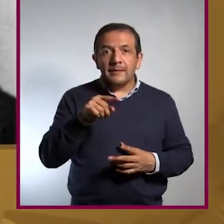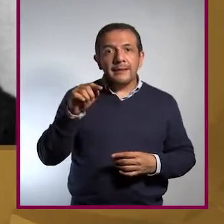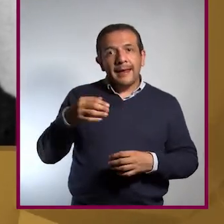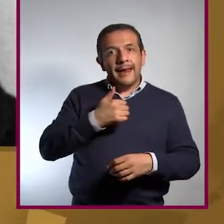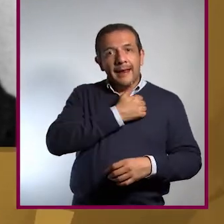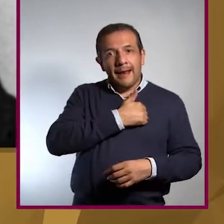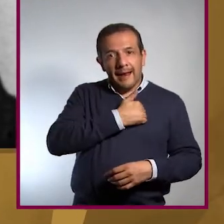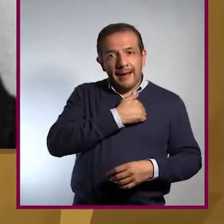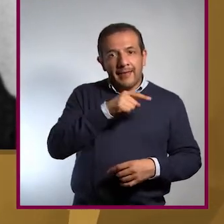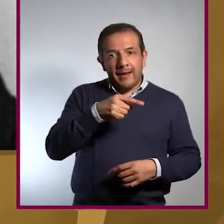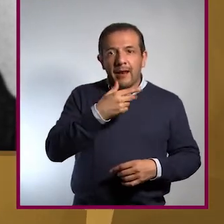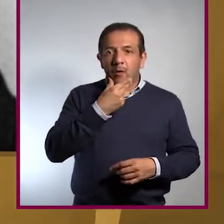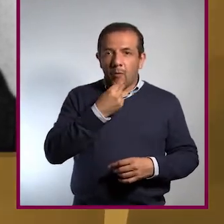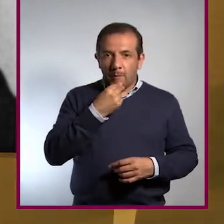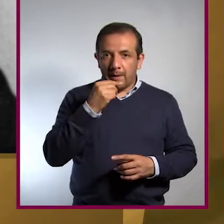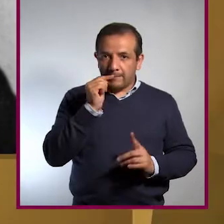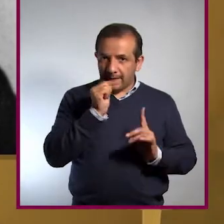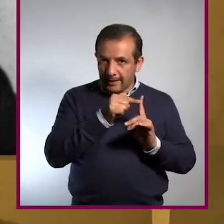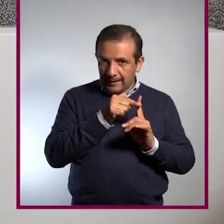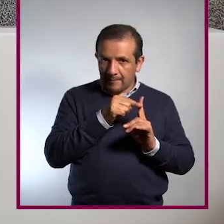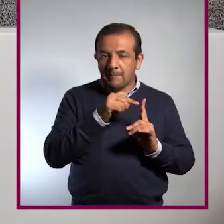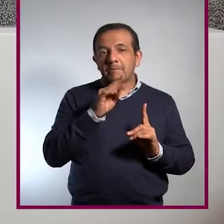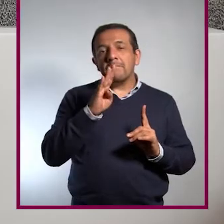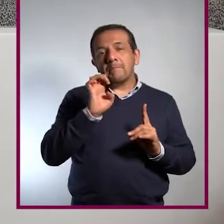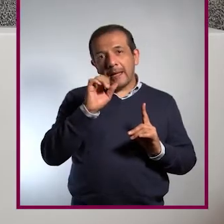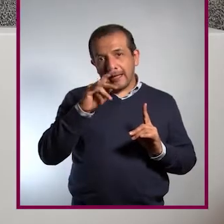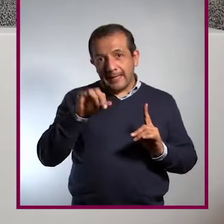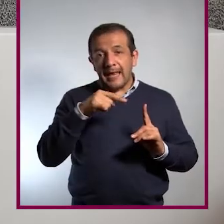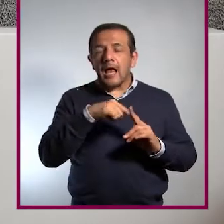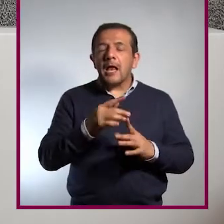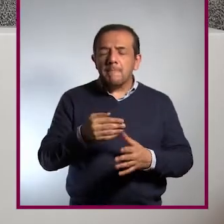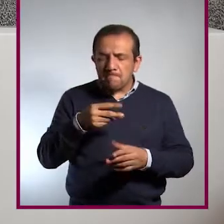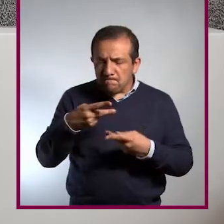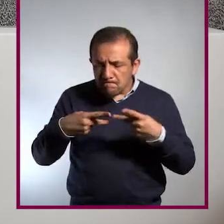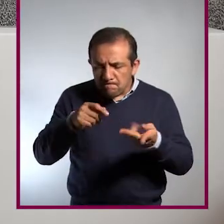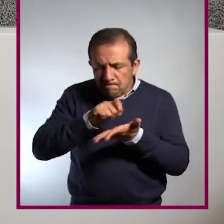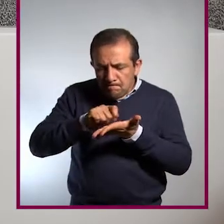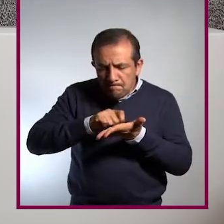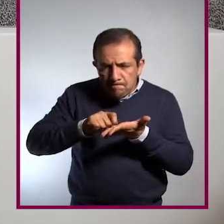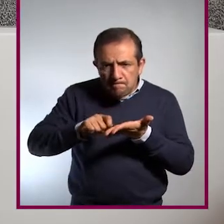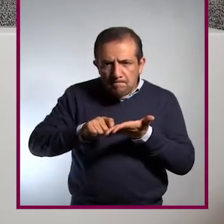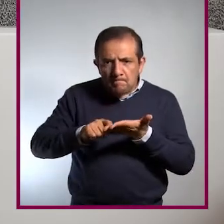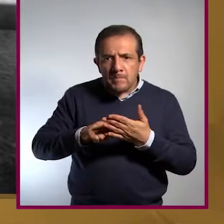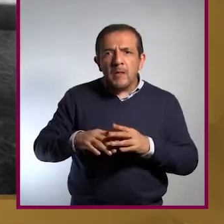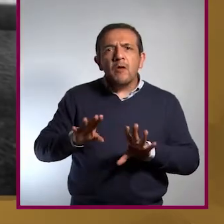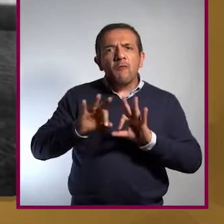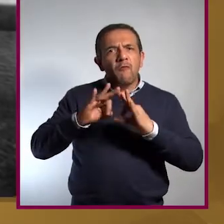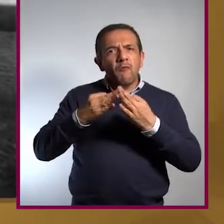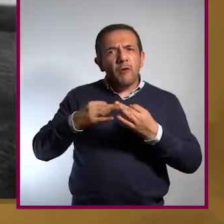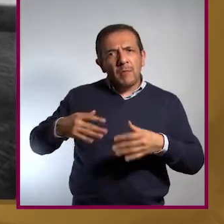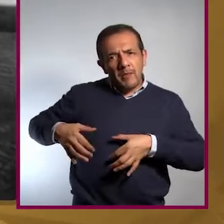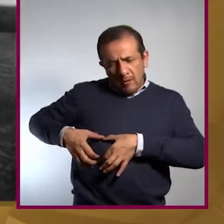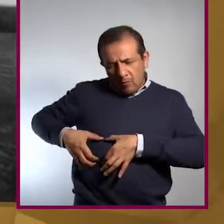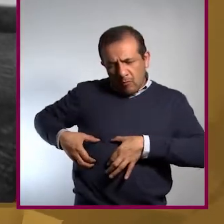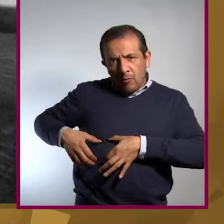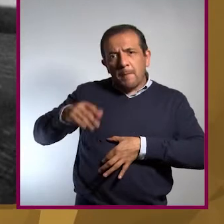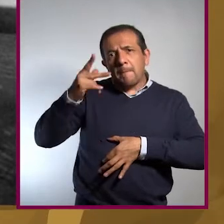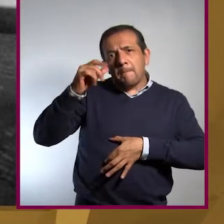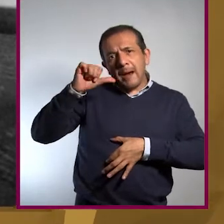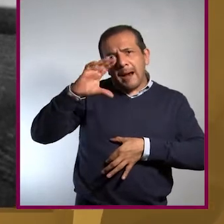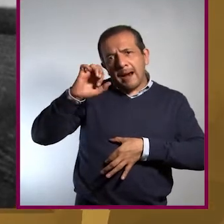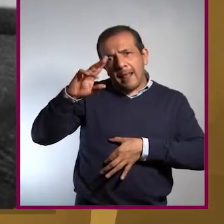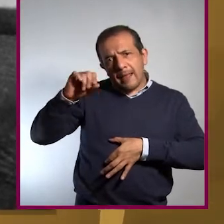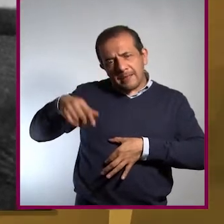de Toronto, Canadá. Un buen día, Banting preparaba una clase sobre fisiología del páncreas y